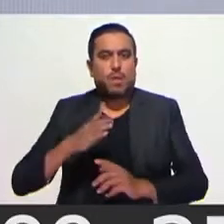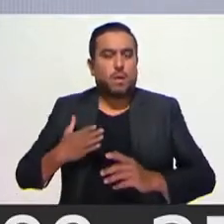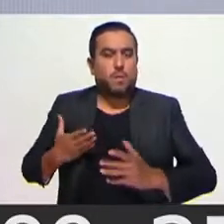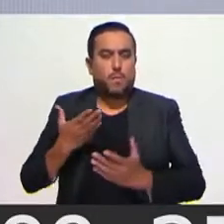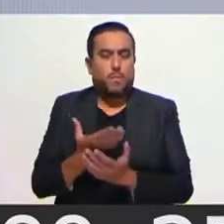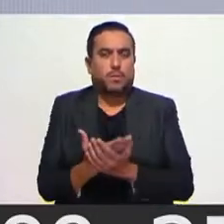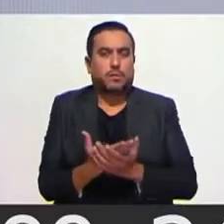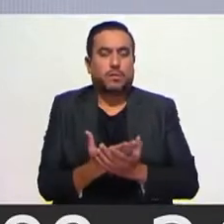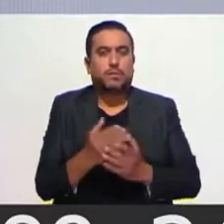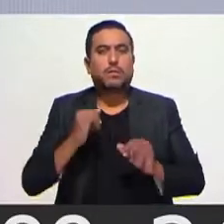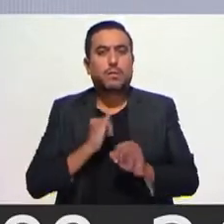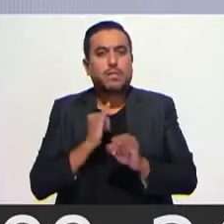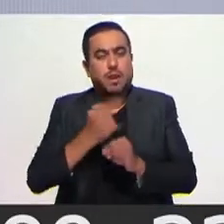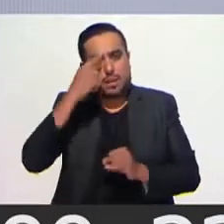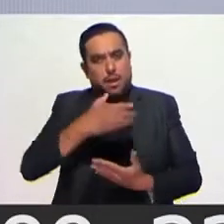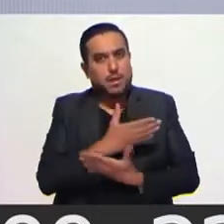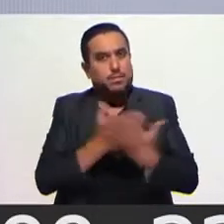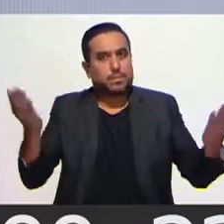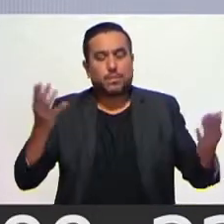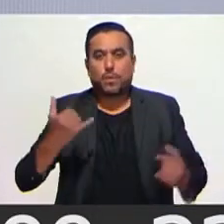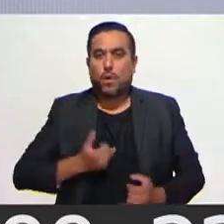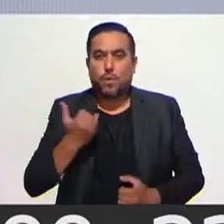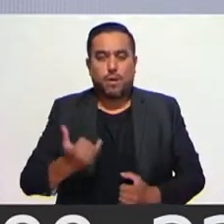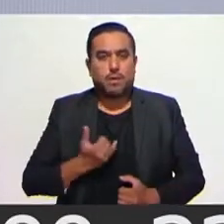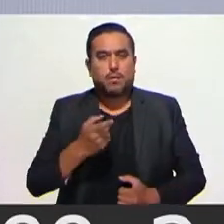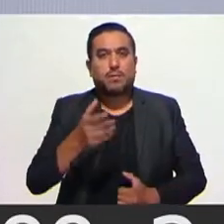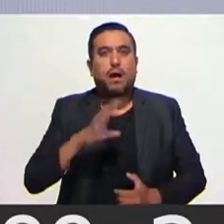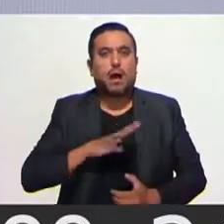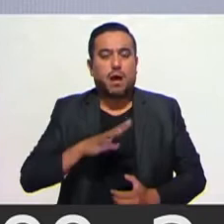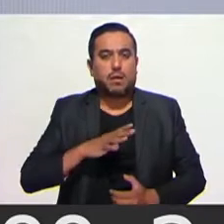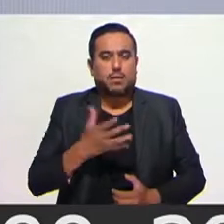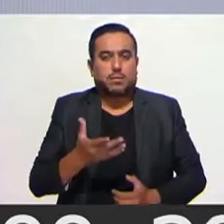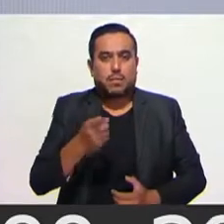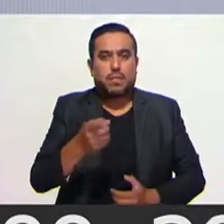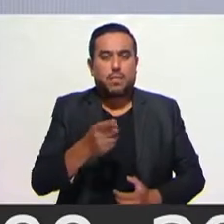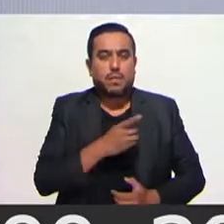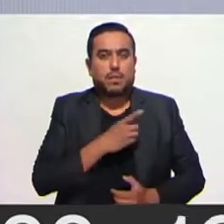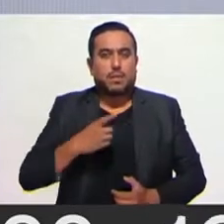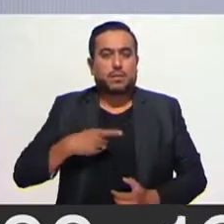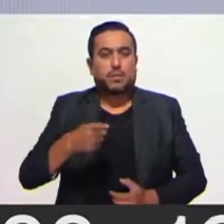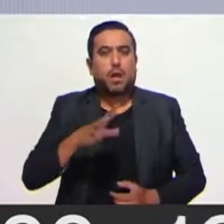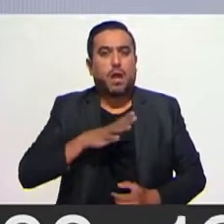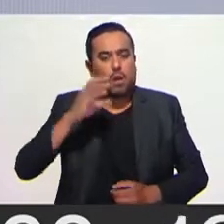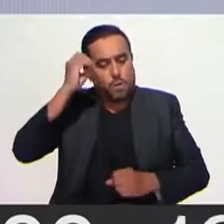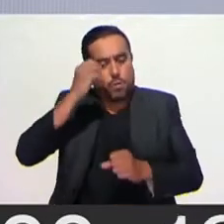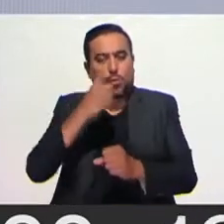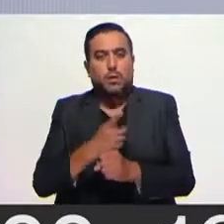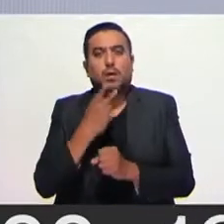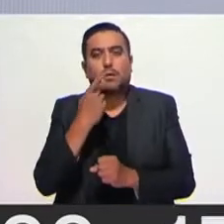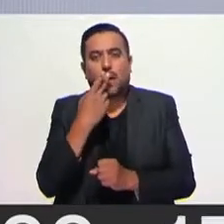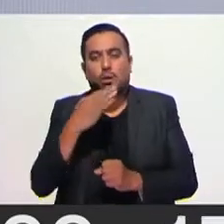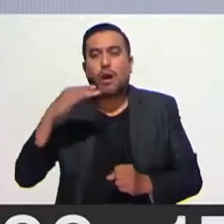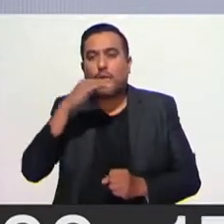haya libre internet para todos estos jóvenes que quieren que tener esa gran oportunidad, que